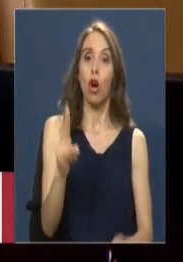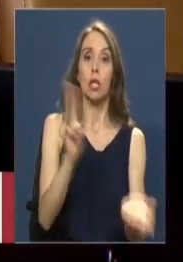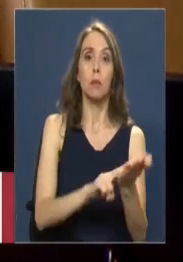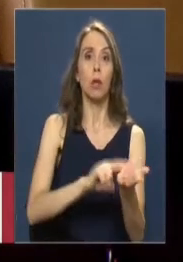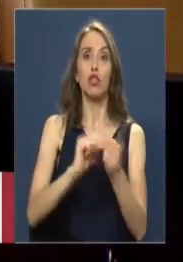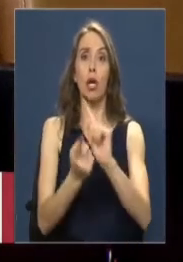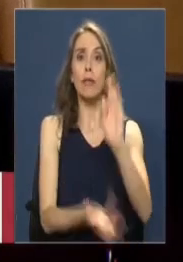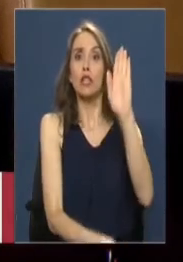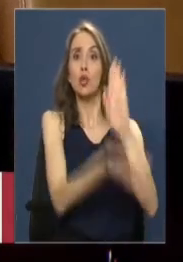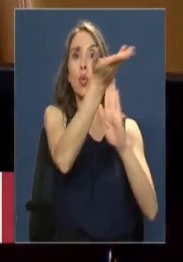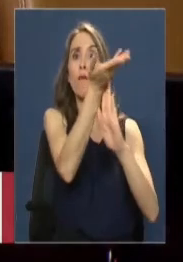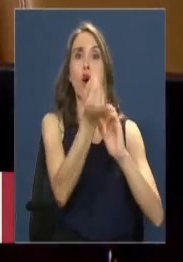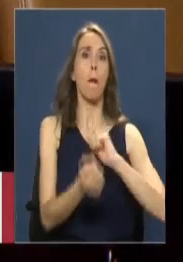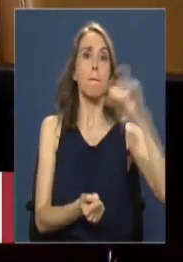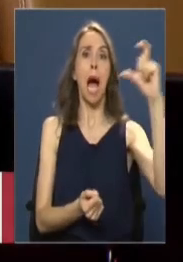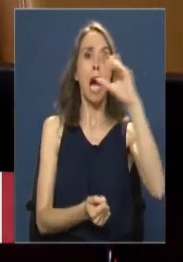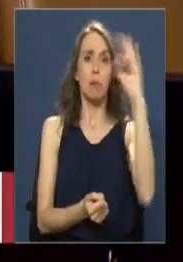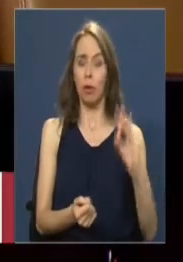impuestos,